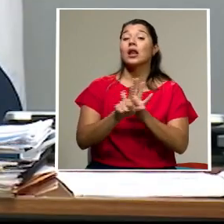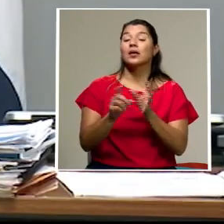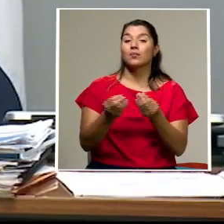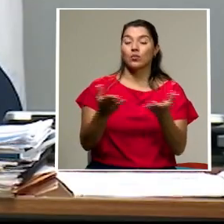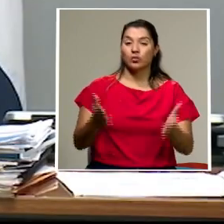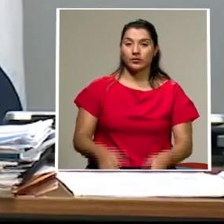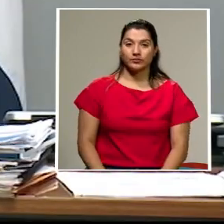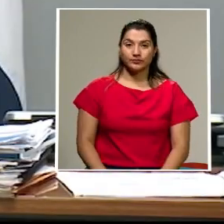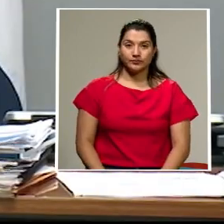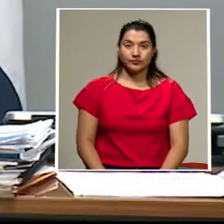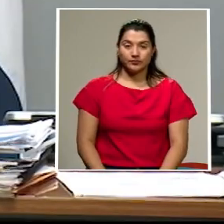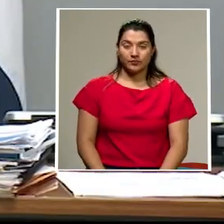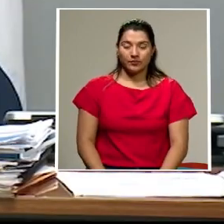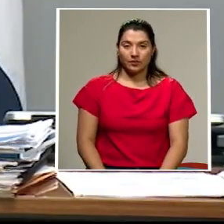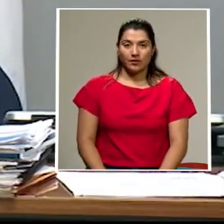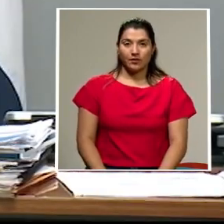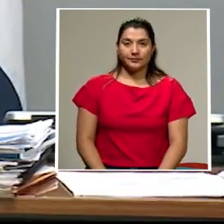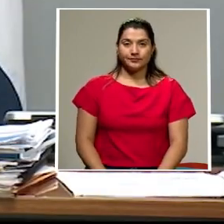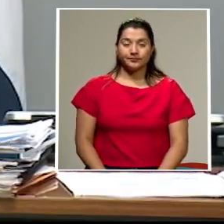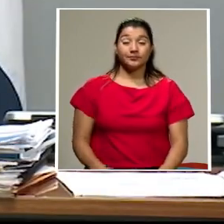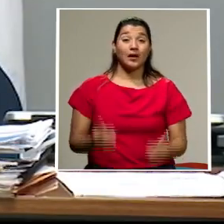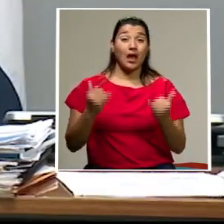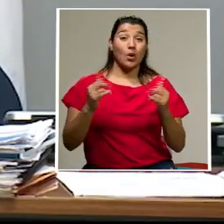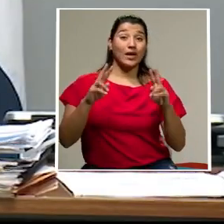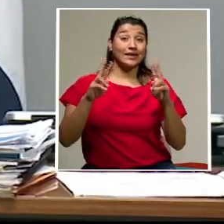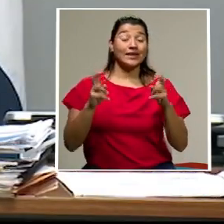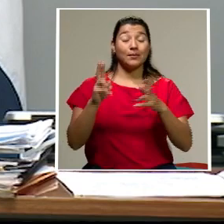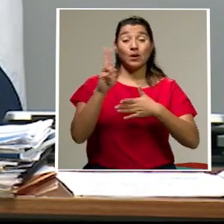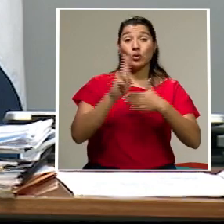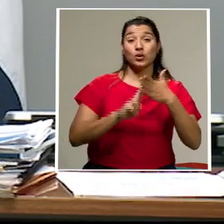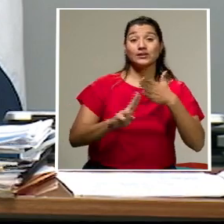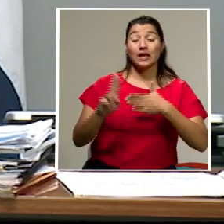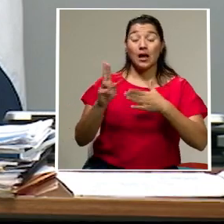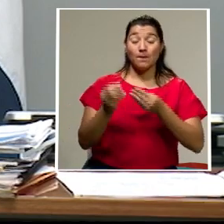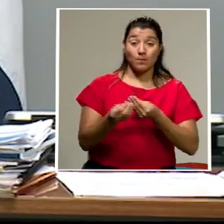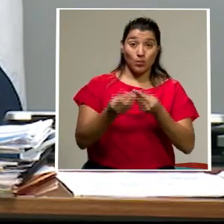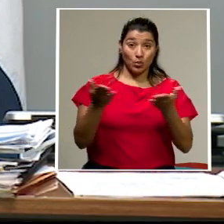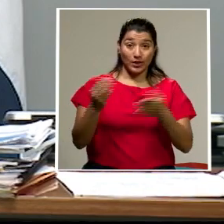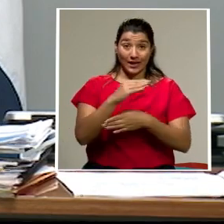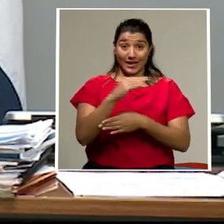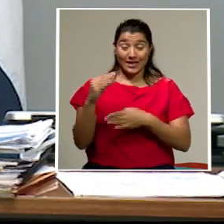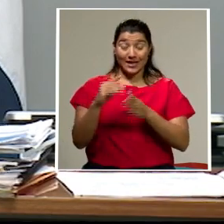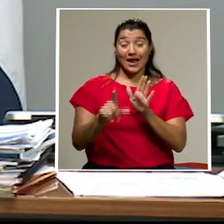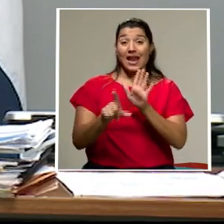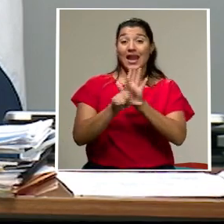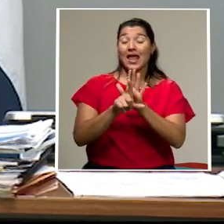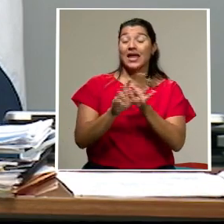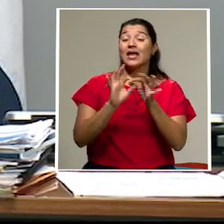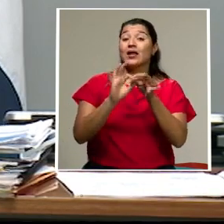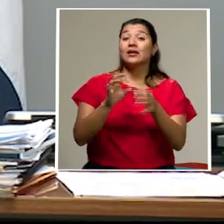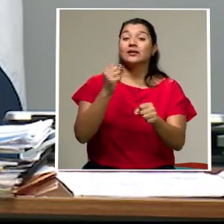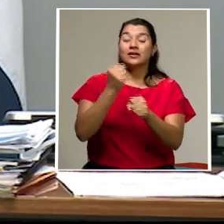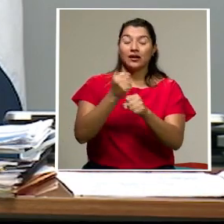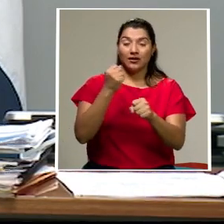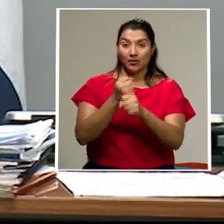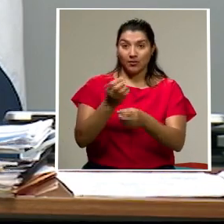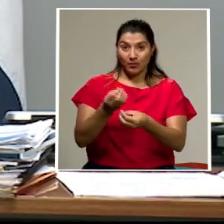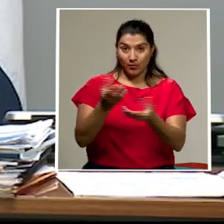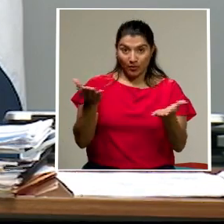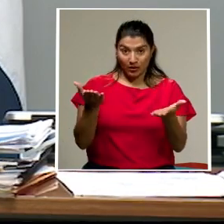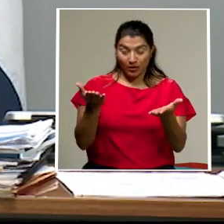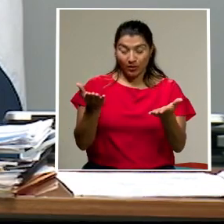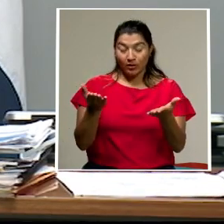Bueno, y es que evidentemente el tema de las universidades públicas y la ley de empleo público ha